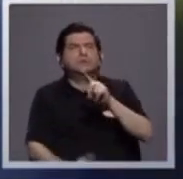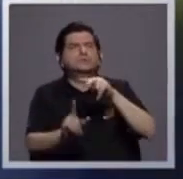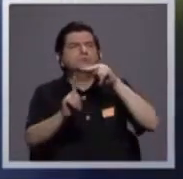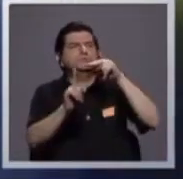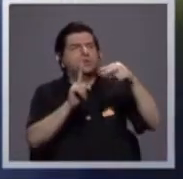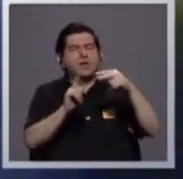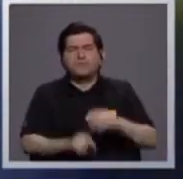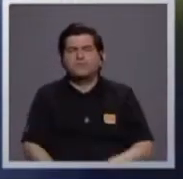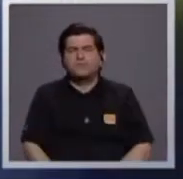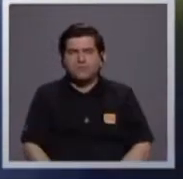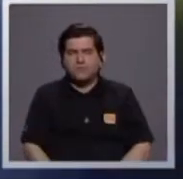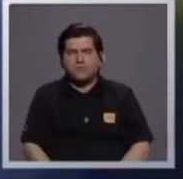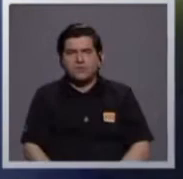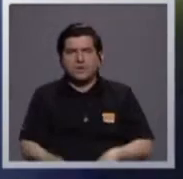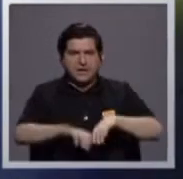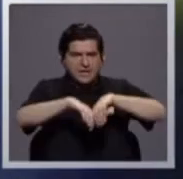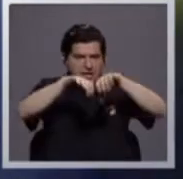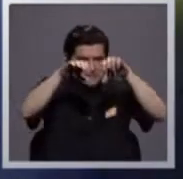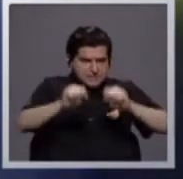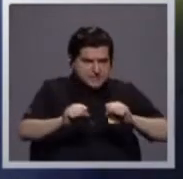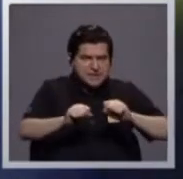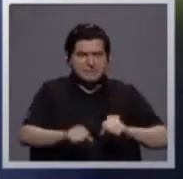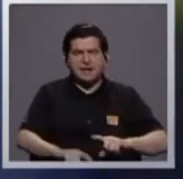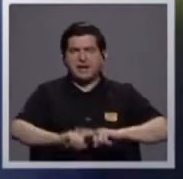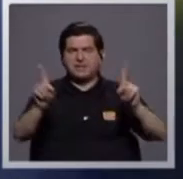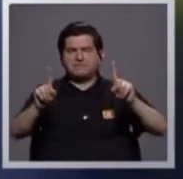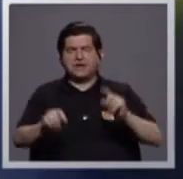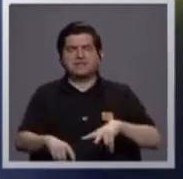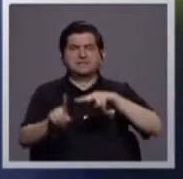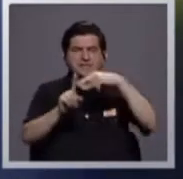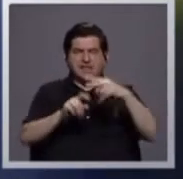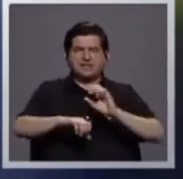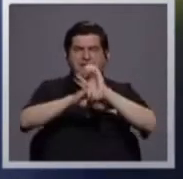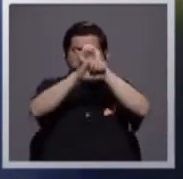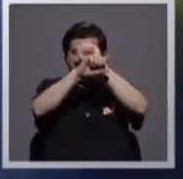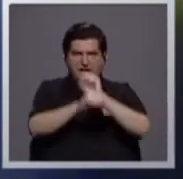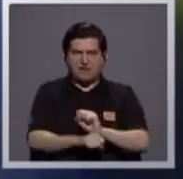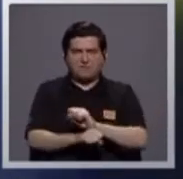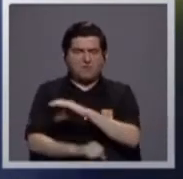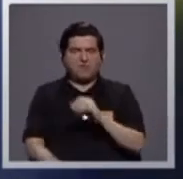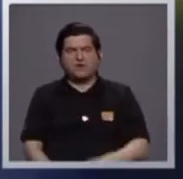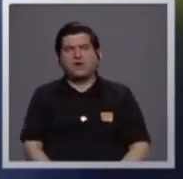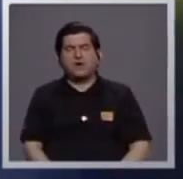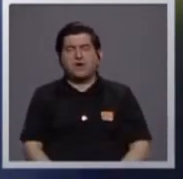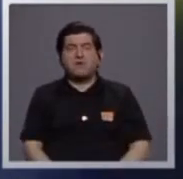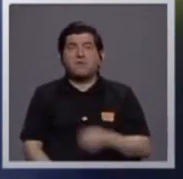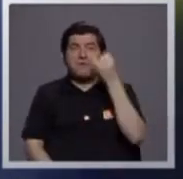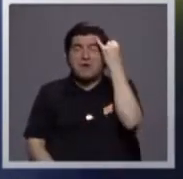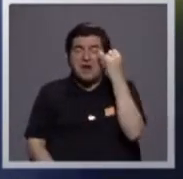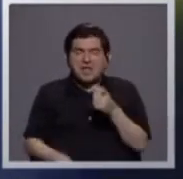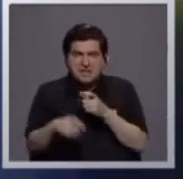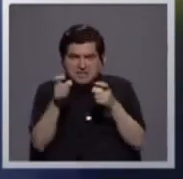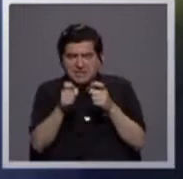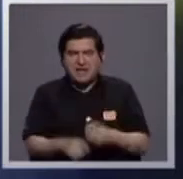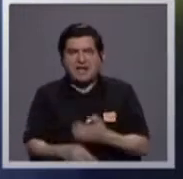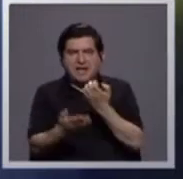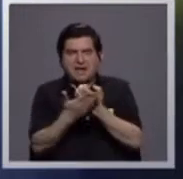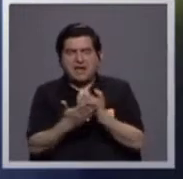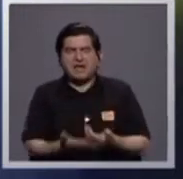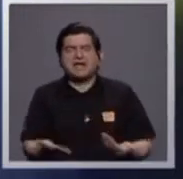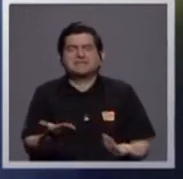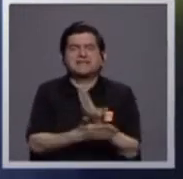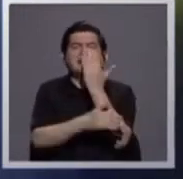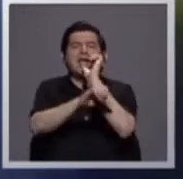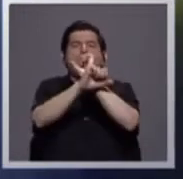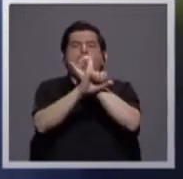enfoque sistémico, a diferencia del enfoque tradicional o la corriente dominante en economía, que es el enfoque